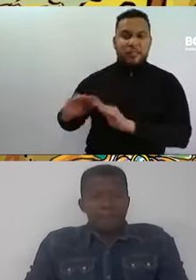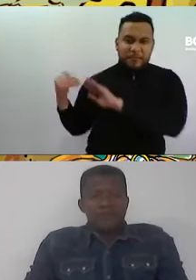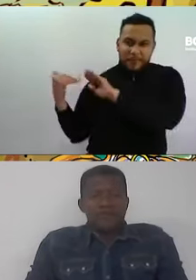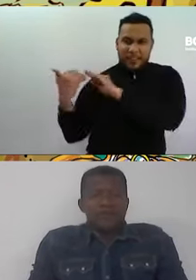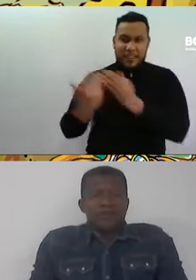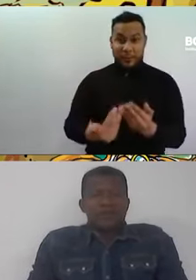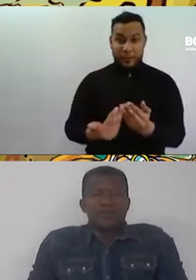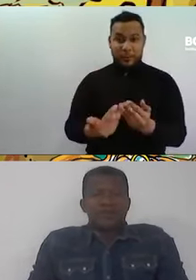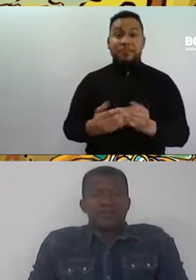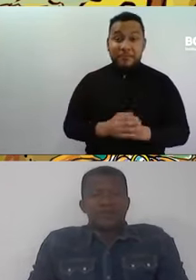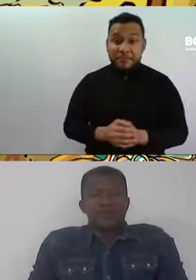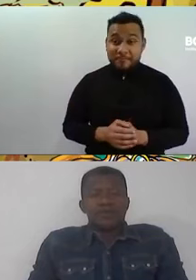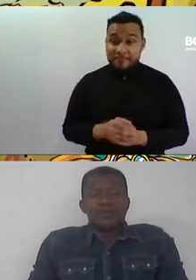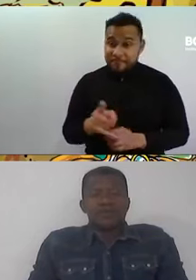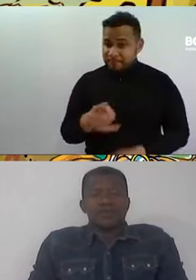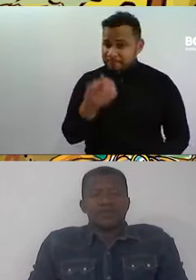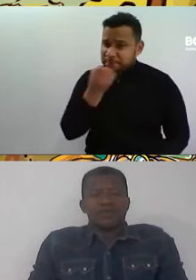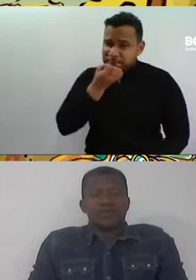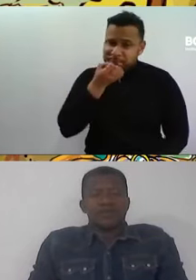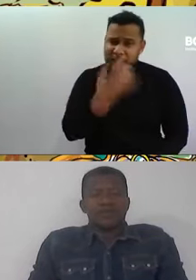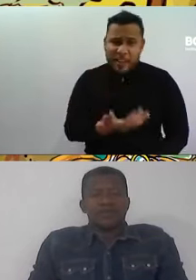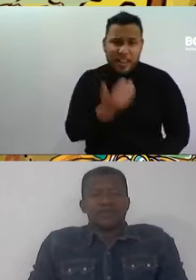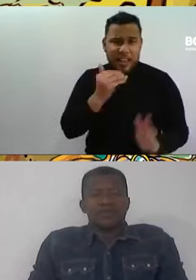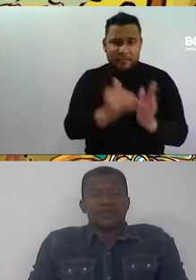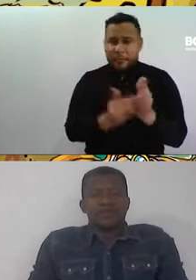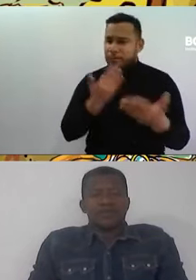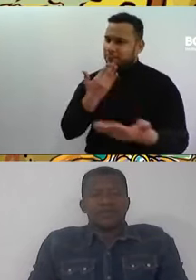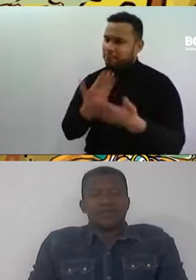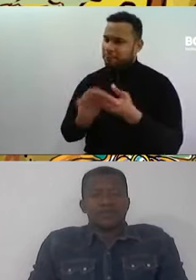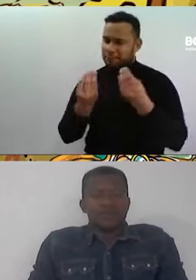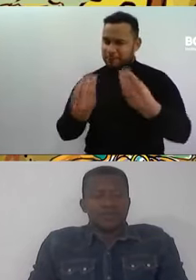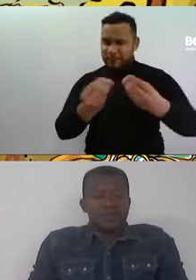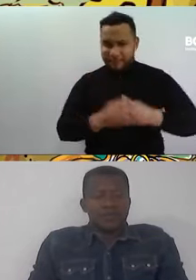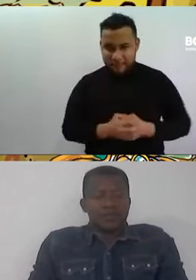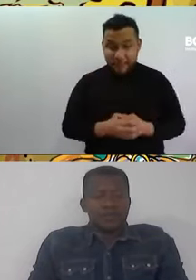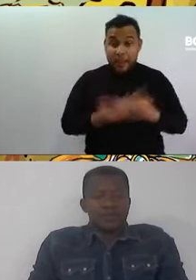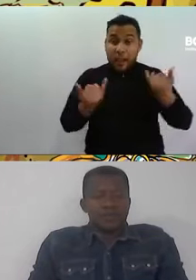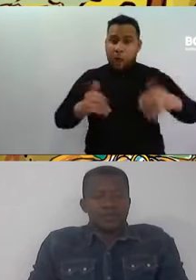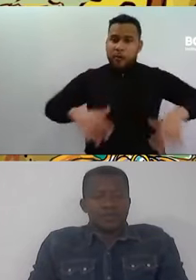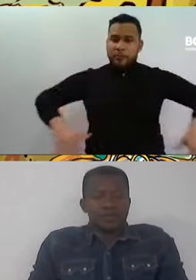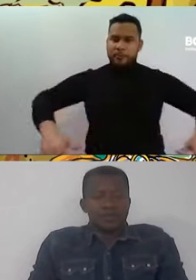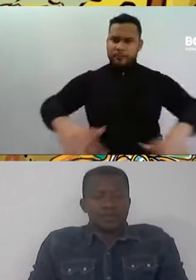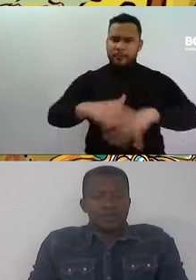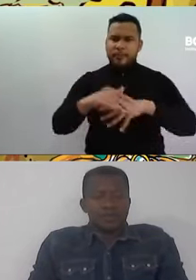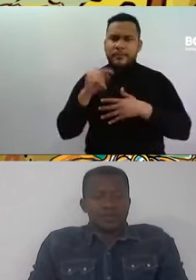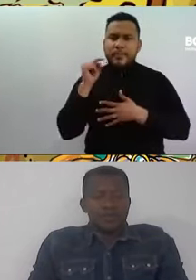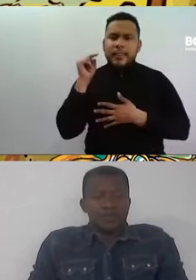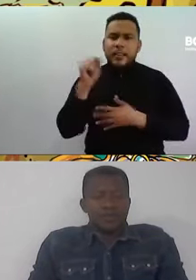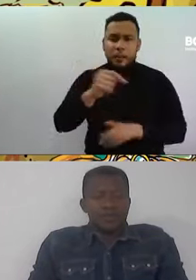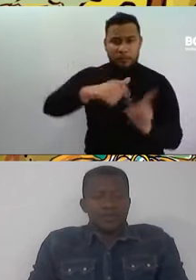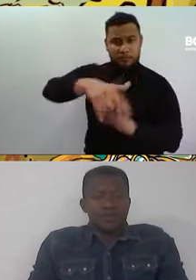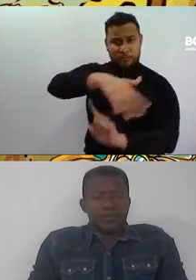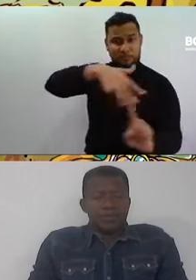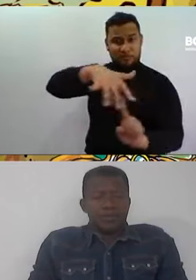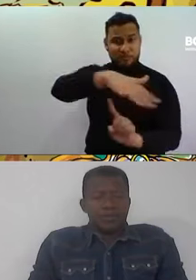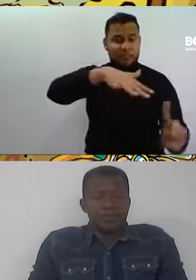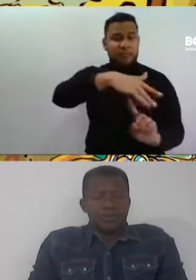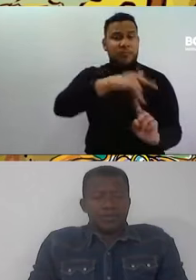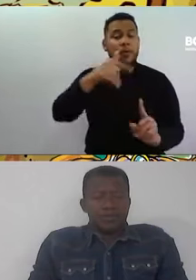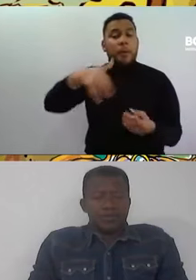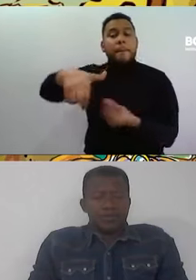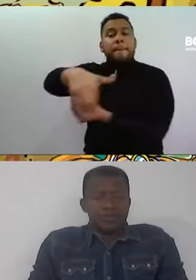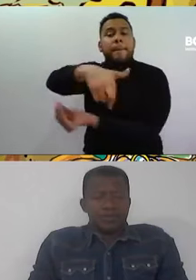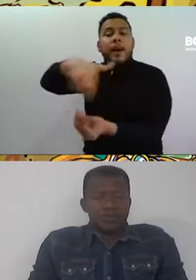ese ejemplo, Uriel, pero vamos a llevar esta literatura al contexto del Palenque de